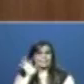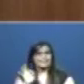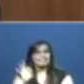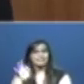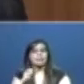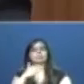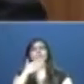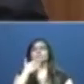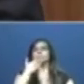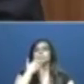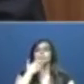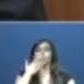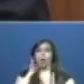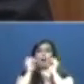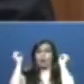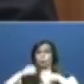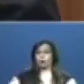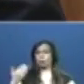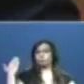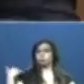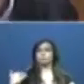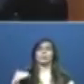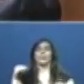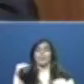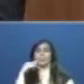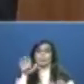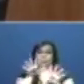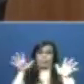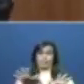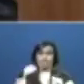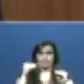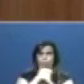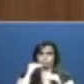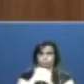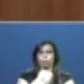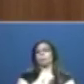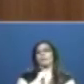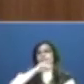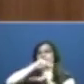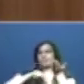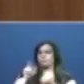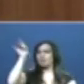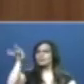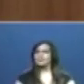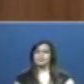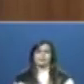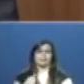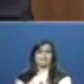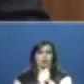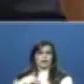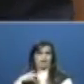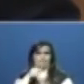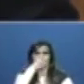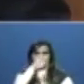el acuerdo suscrito el 10 de octubre del pasado año con el secretario general del partido socialista de Castilla y León